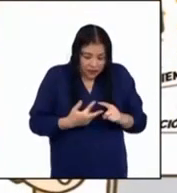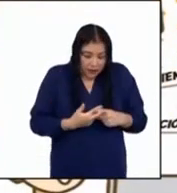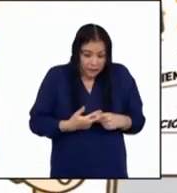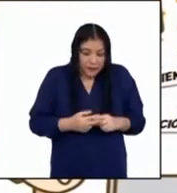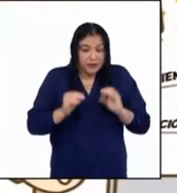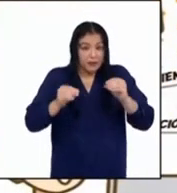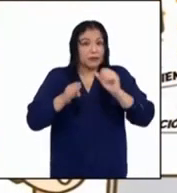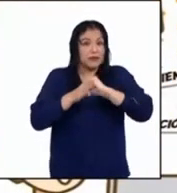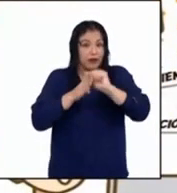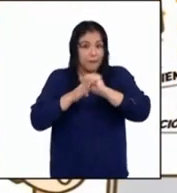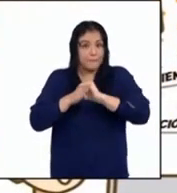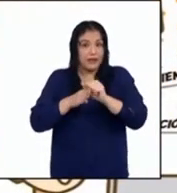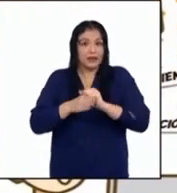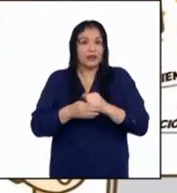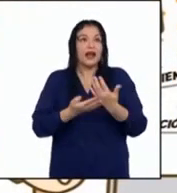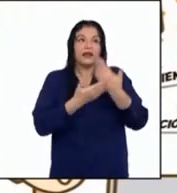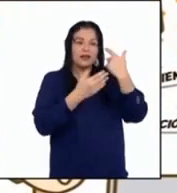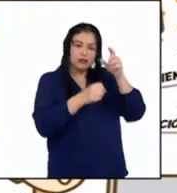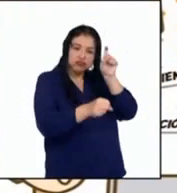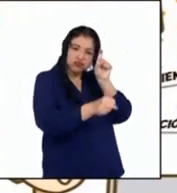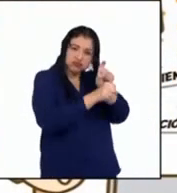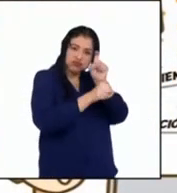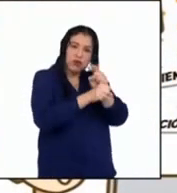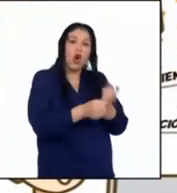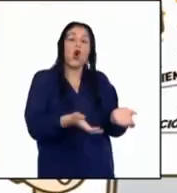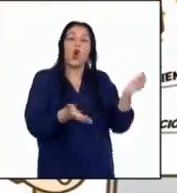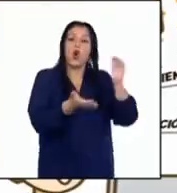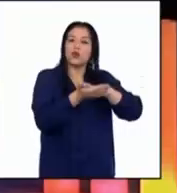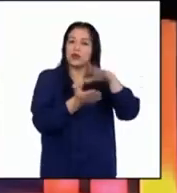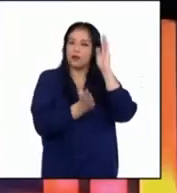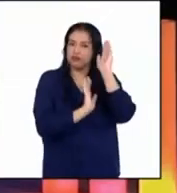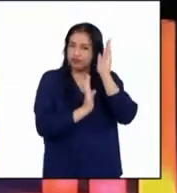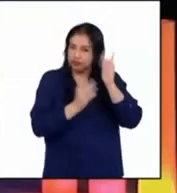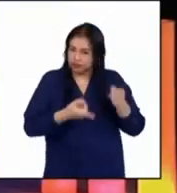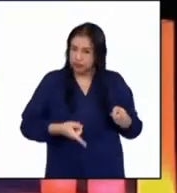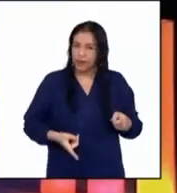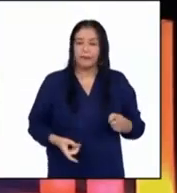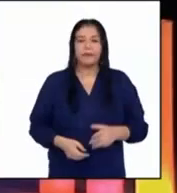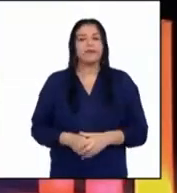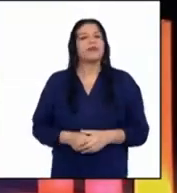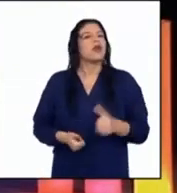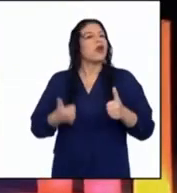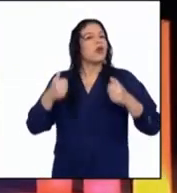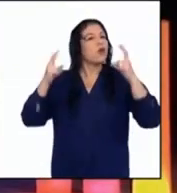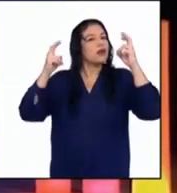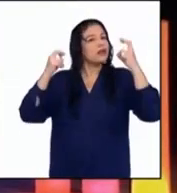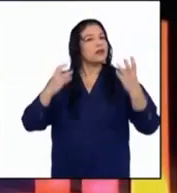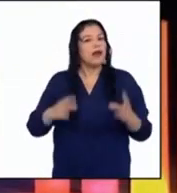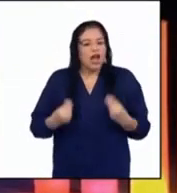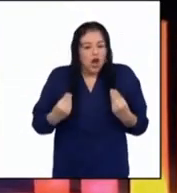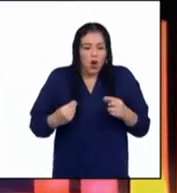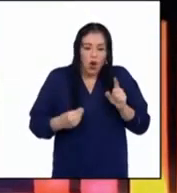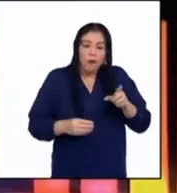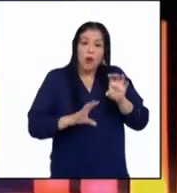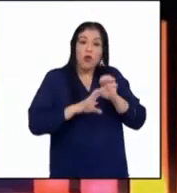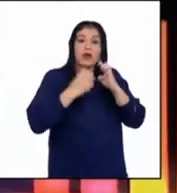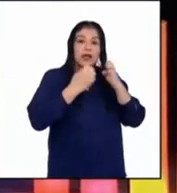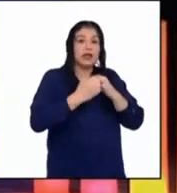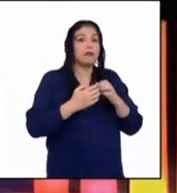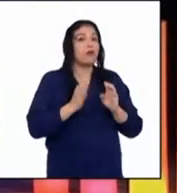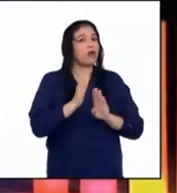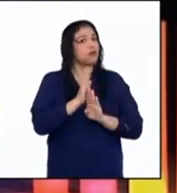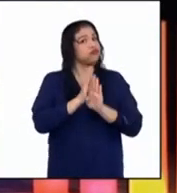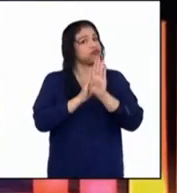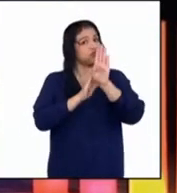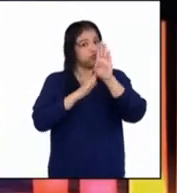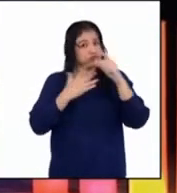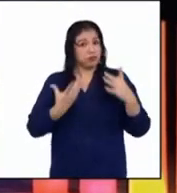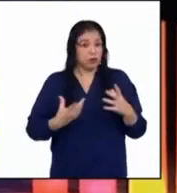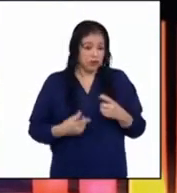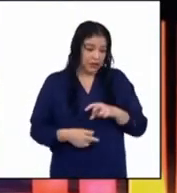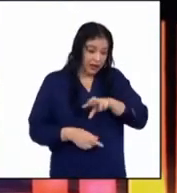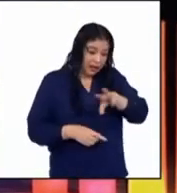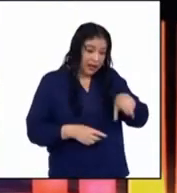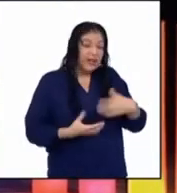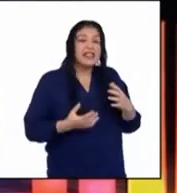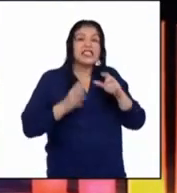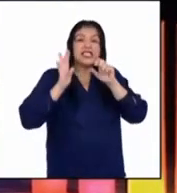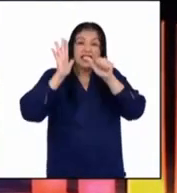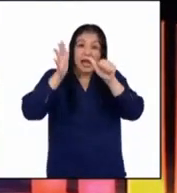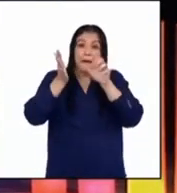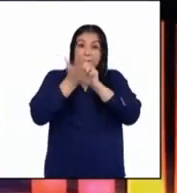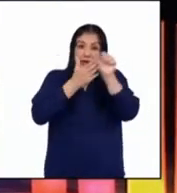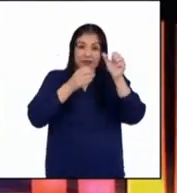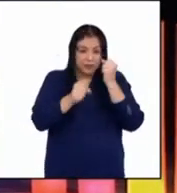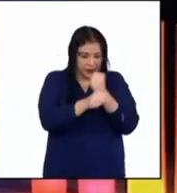ejecutar, nuevamente son capacitados. Son capacitados en cómo ser un equipo de alto rendimiento, porque van a estar trabajando los próximos